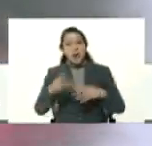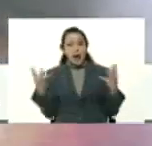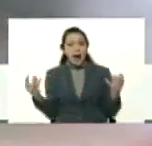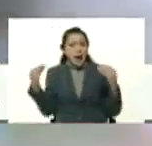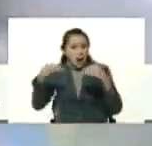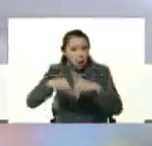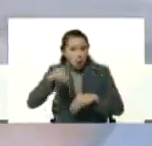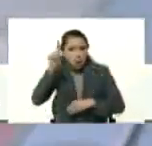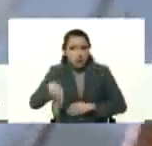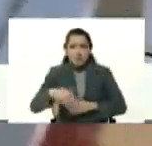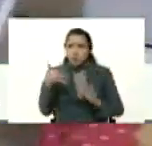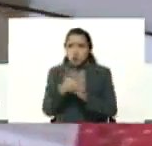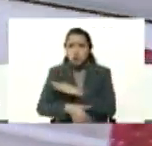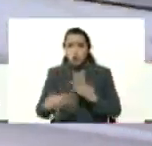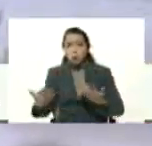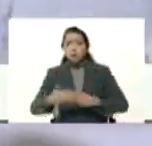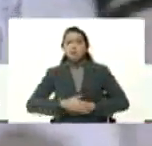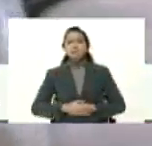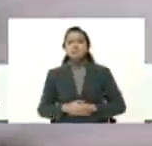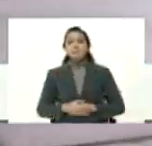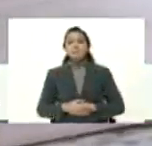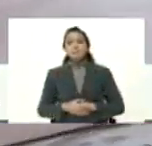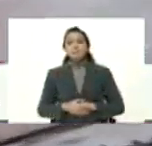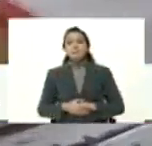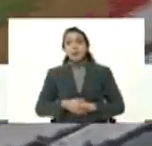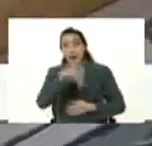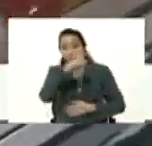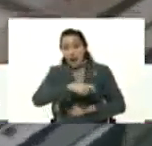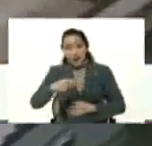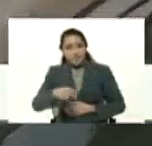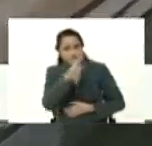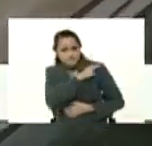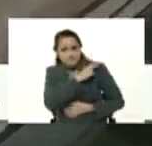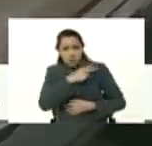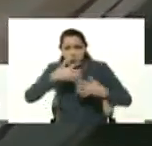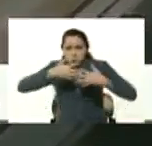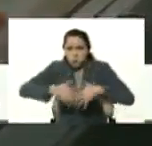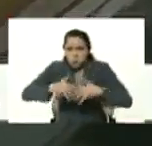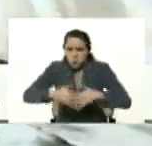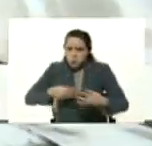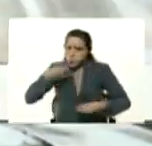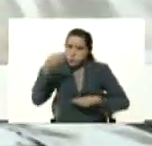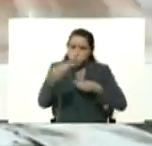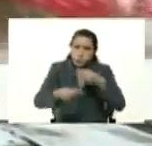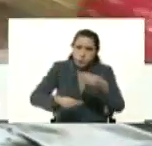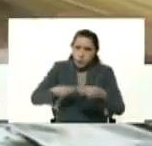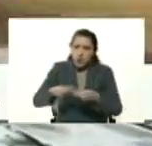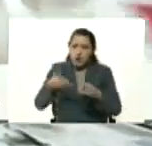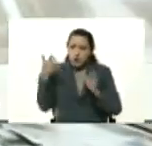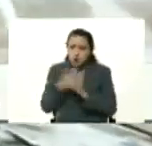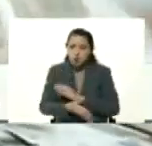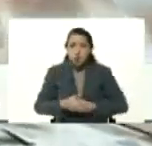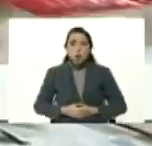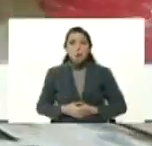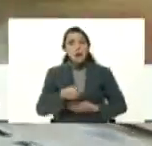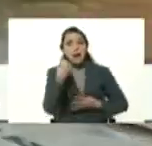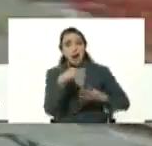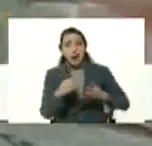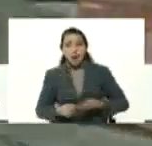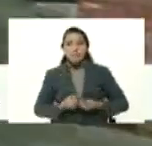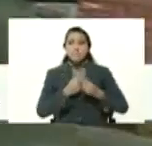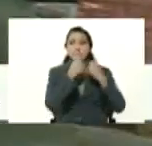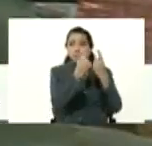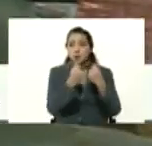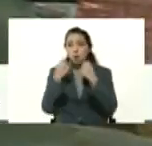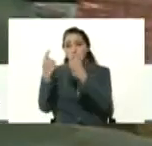también está que los representantes de las empresas se hacen, importan su materia prima para ellos